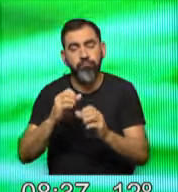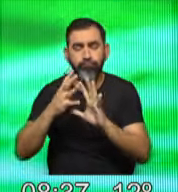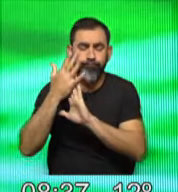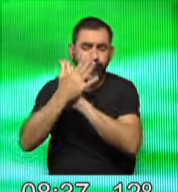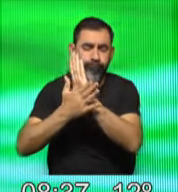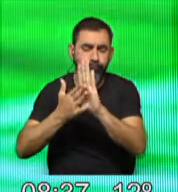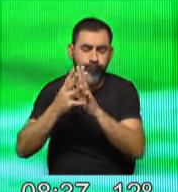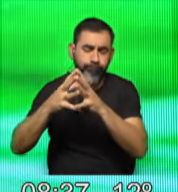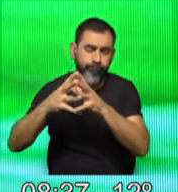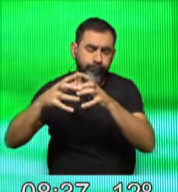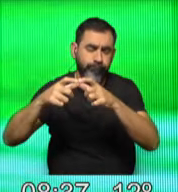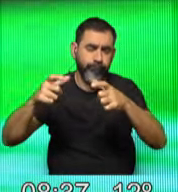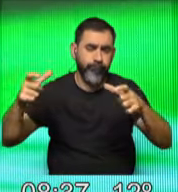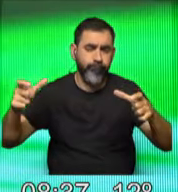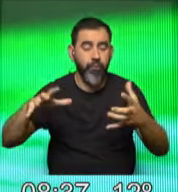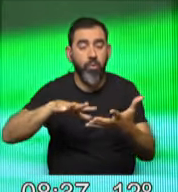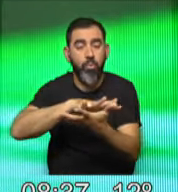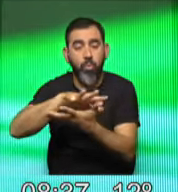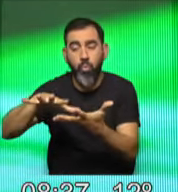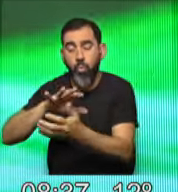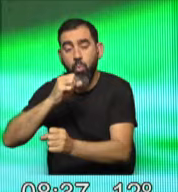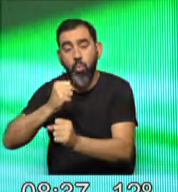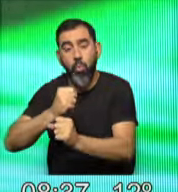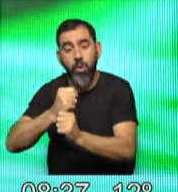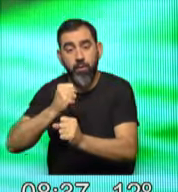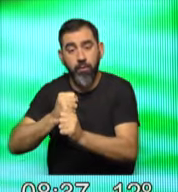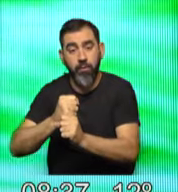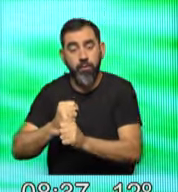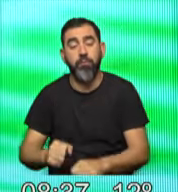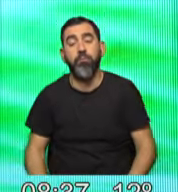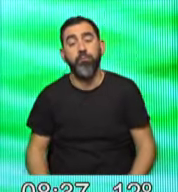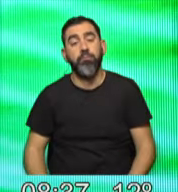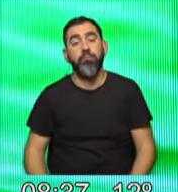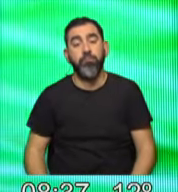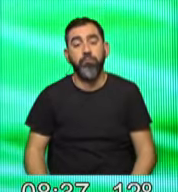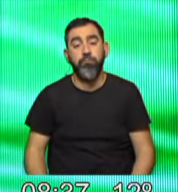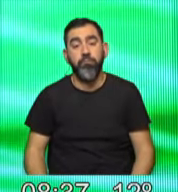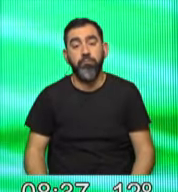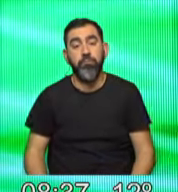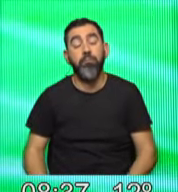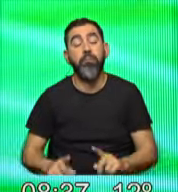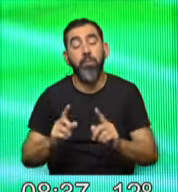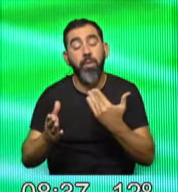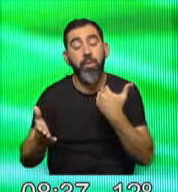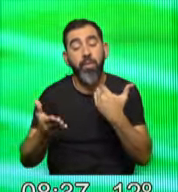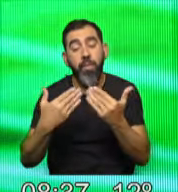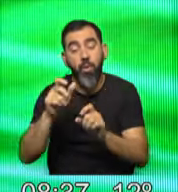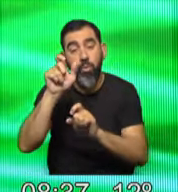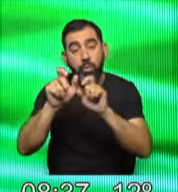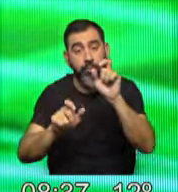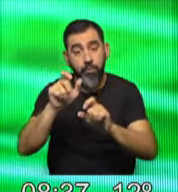todo el territorio nacional en los lugares de trabajo digamos a partir de de una un diálogo con la población